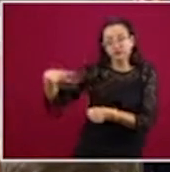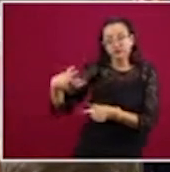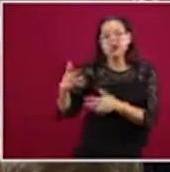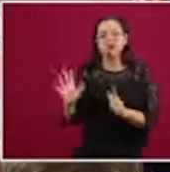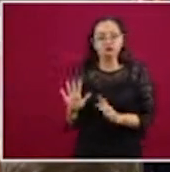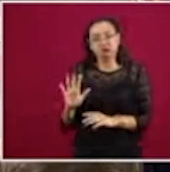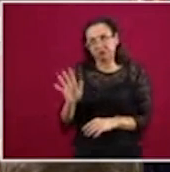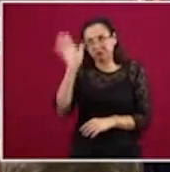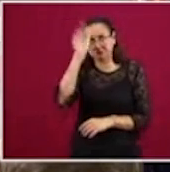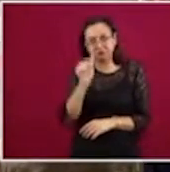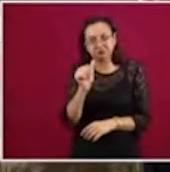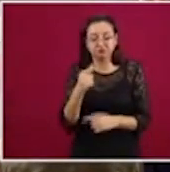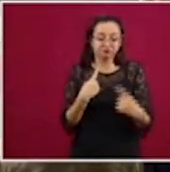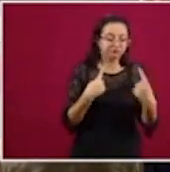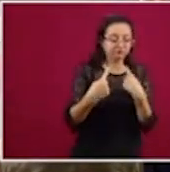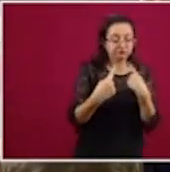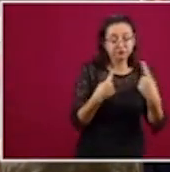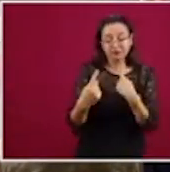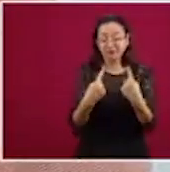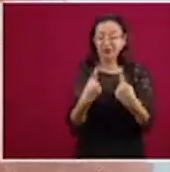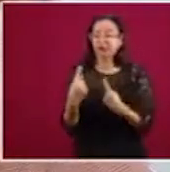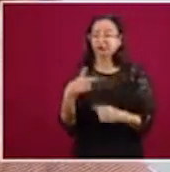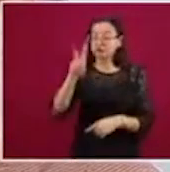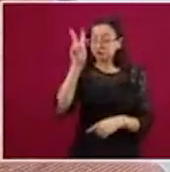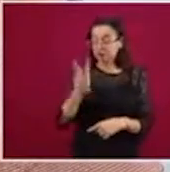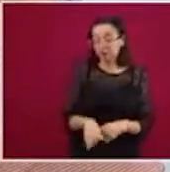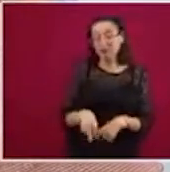fue una negociación larga,